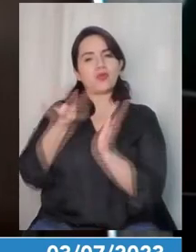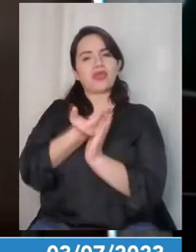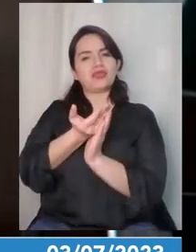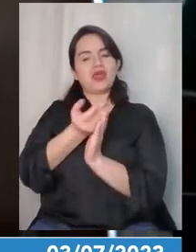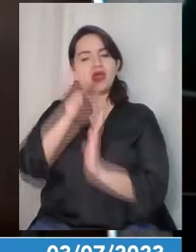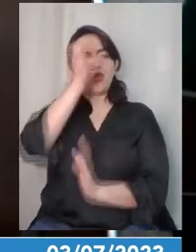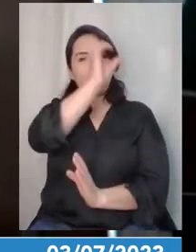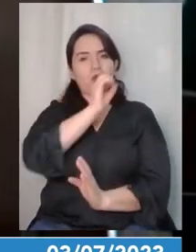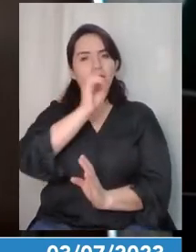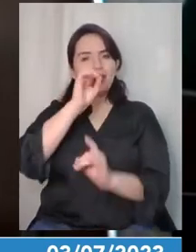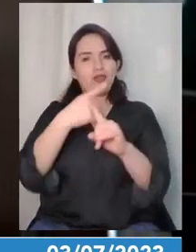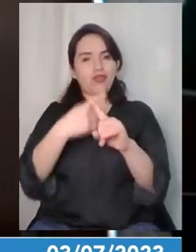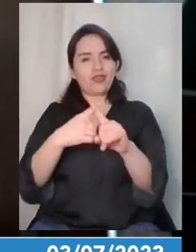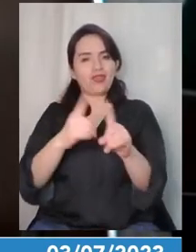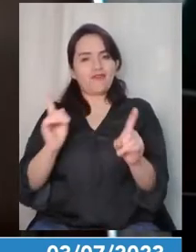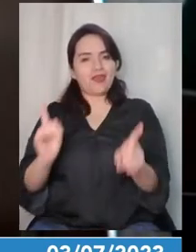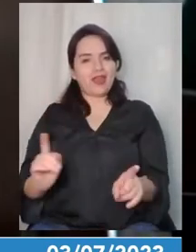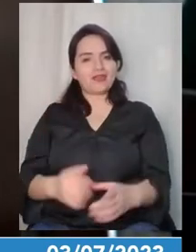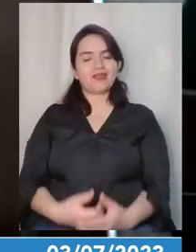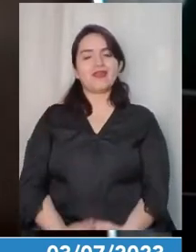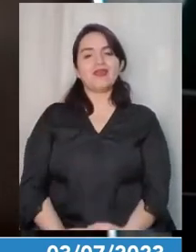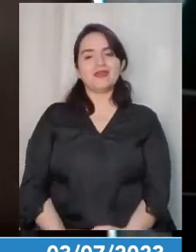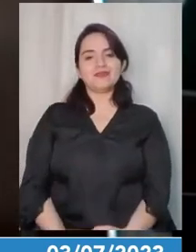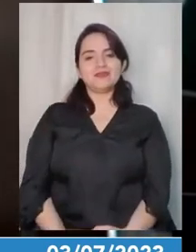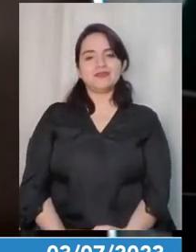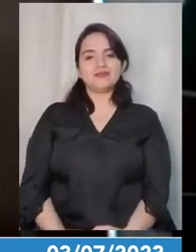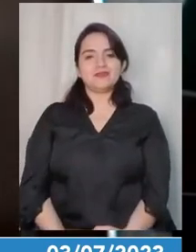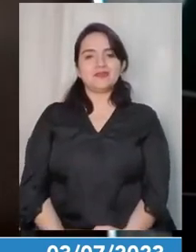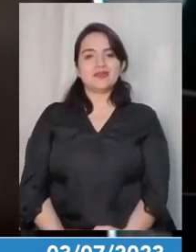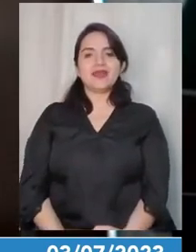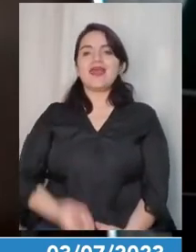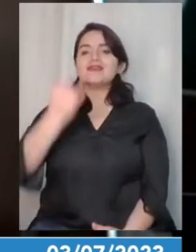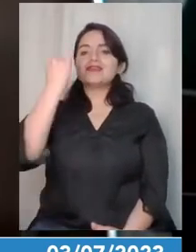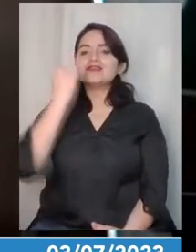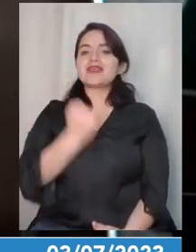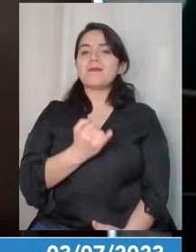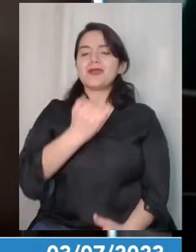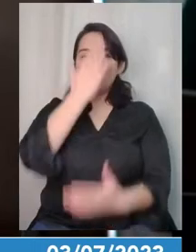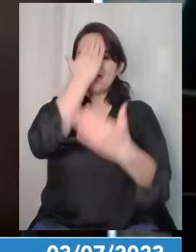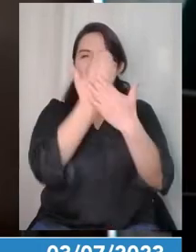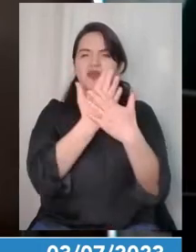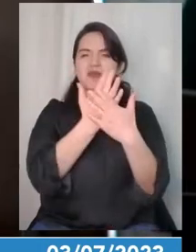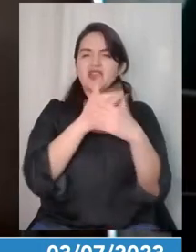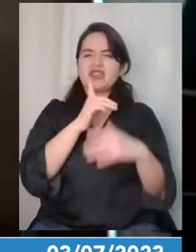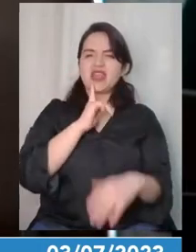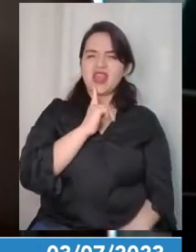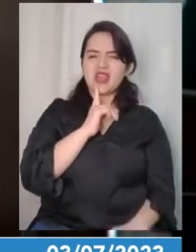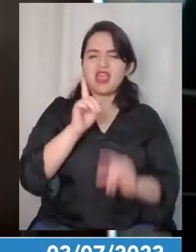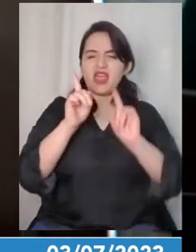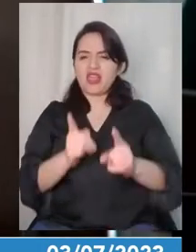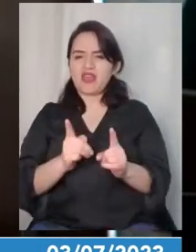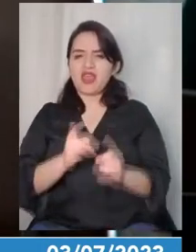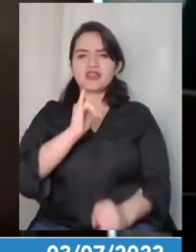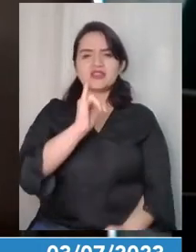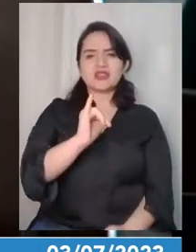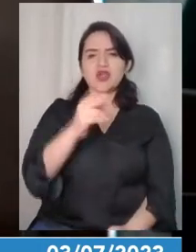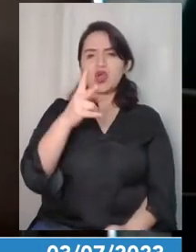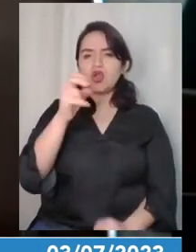Siempre nos enfrentamos a lo que debe tener o no tener una constitución y queremos que Nicolás así lo entienda